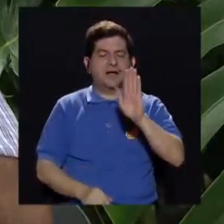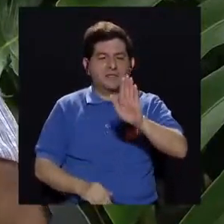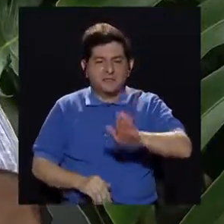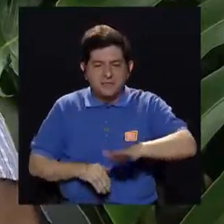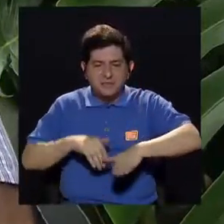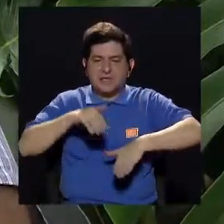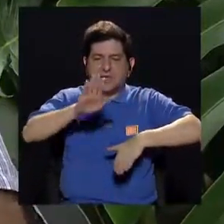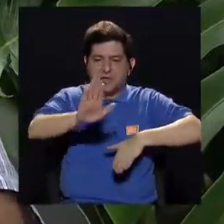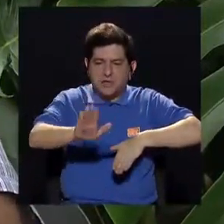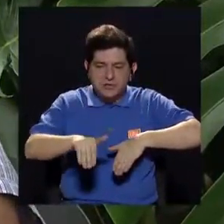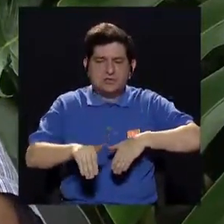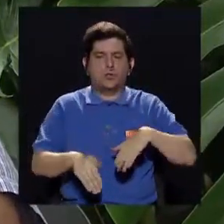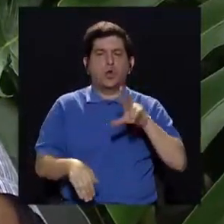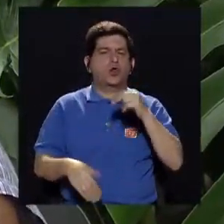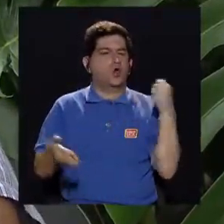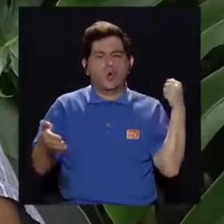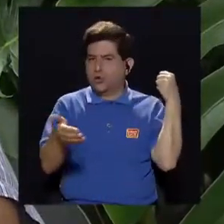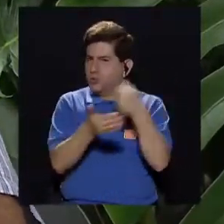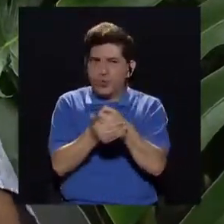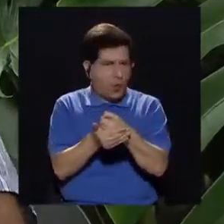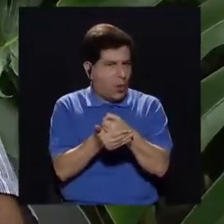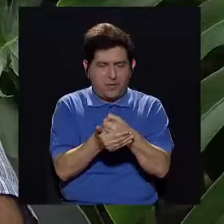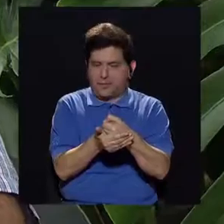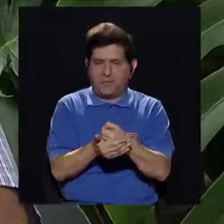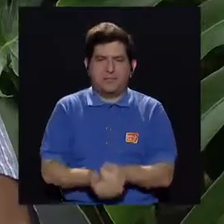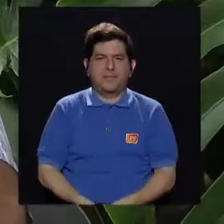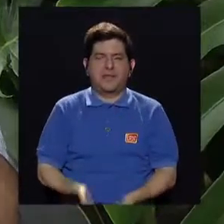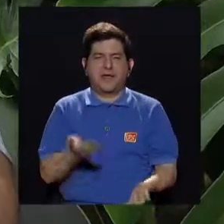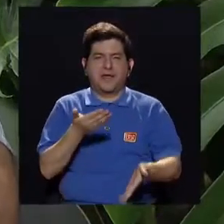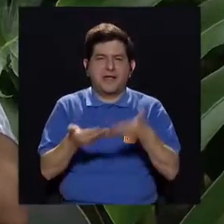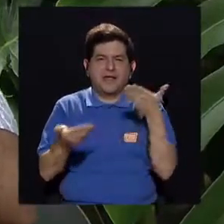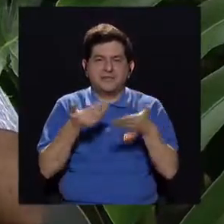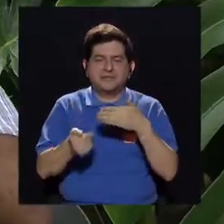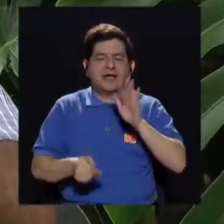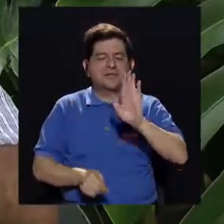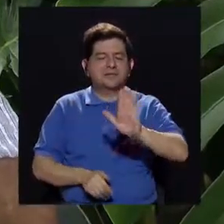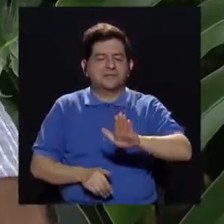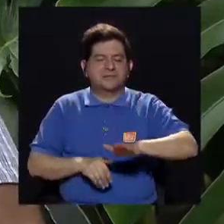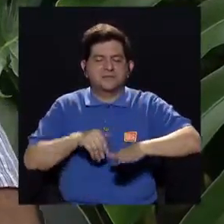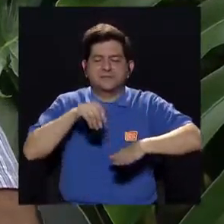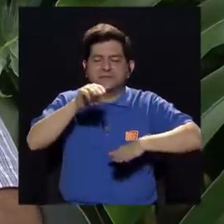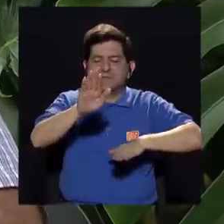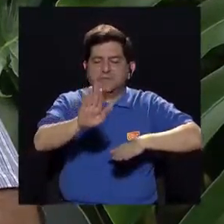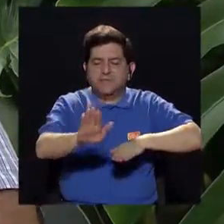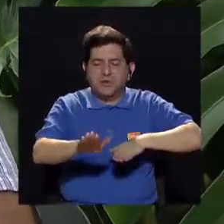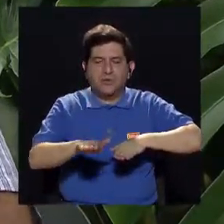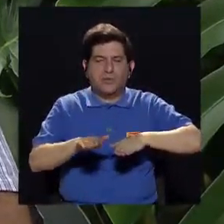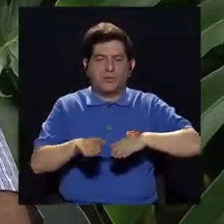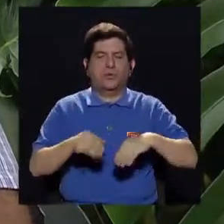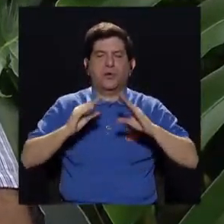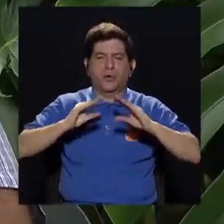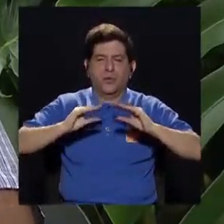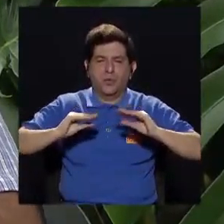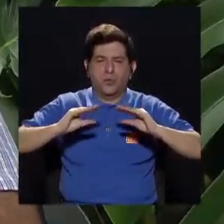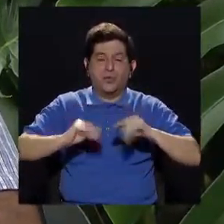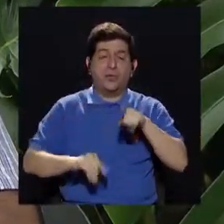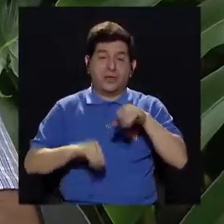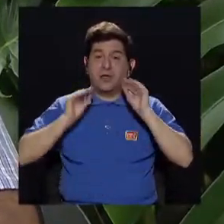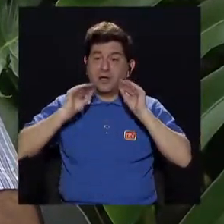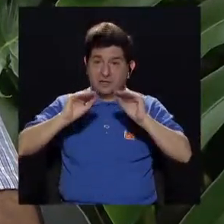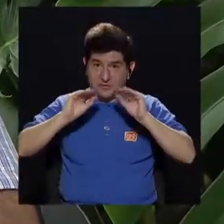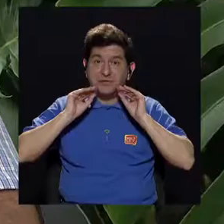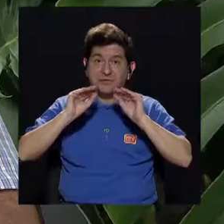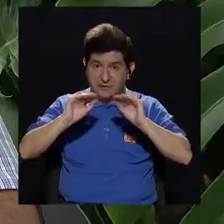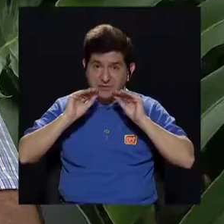¿verdad? No golpear, ¿verdad? Sí, no es golpear el piso, es casi, de alguna manera, es como acariciarlo. Es amortiguar el golpe. Y eso hay que